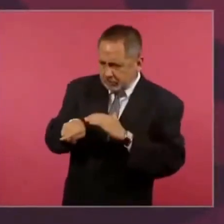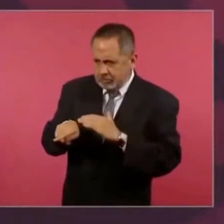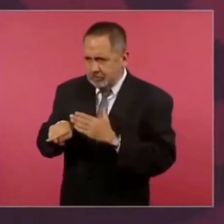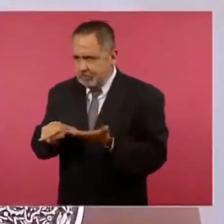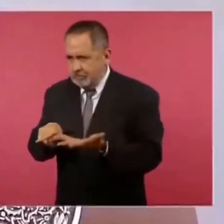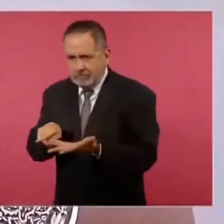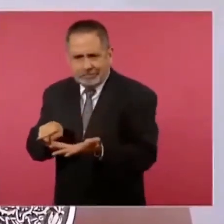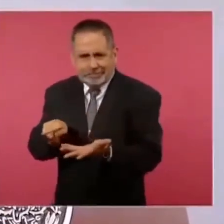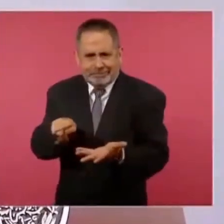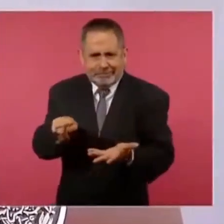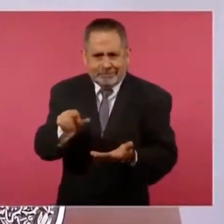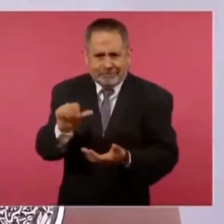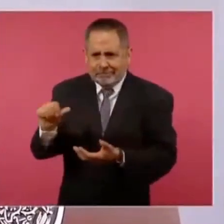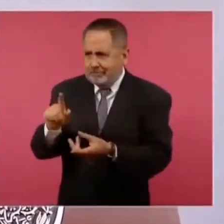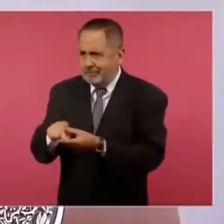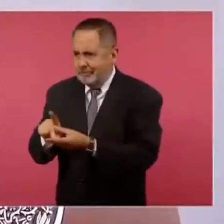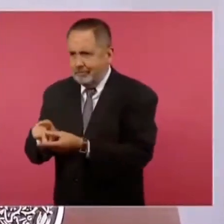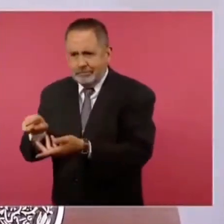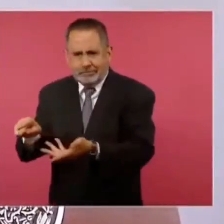leoninos,